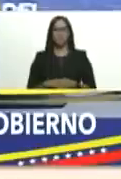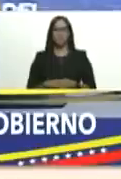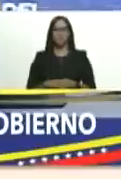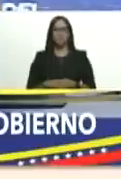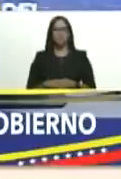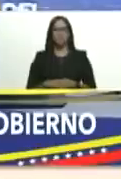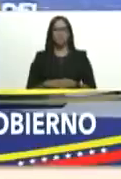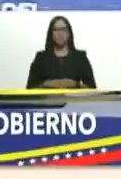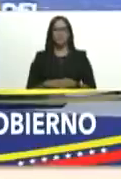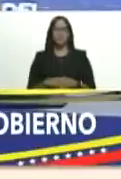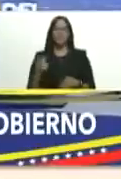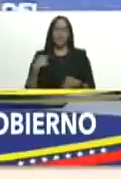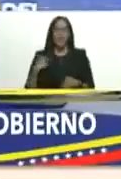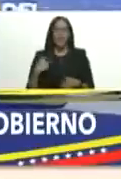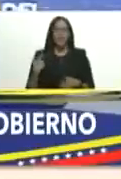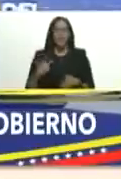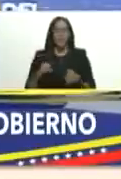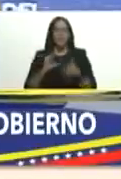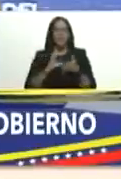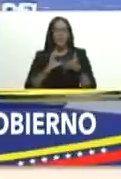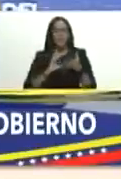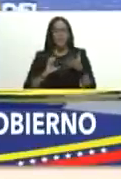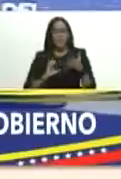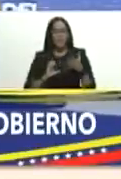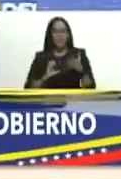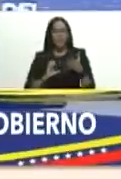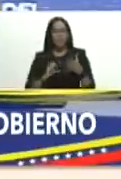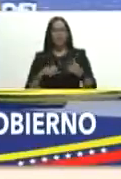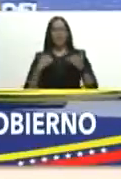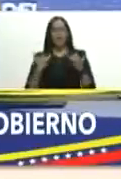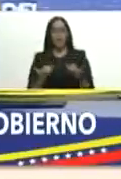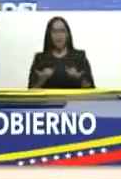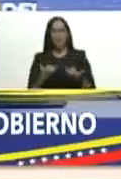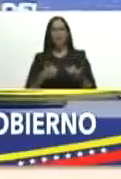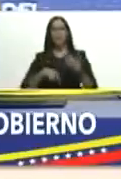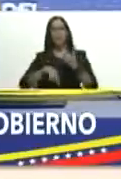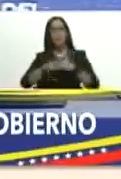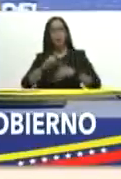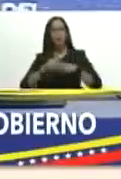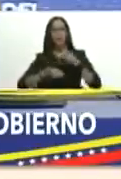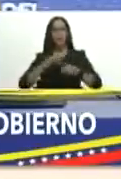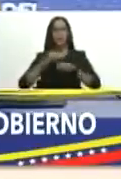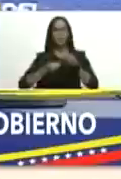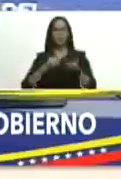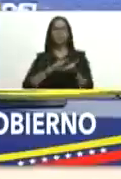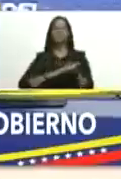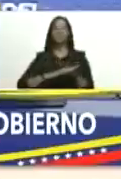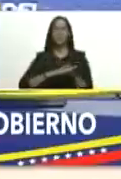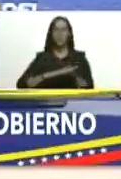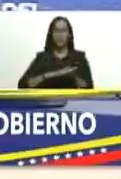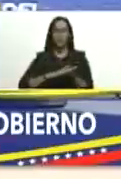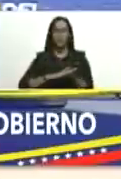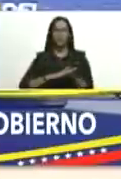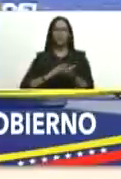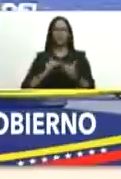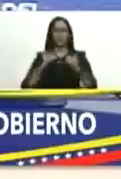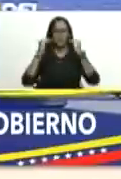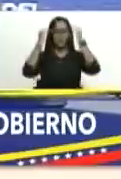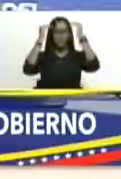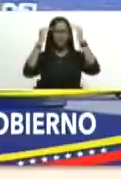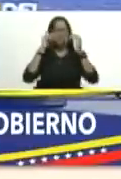Ah, tenemos la herramienta. Ahora vamos a crear la solución, la capacidad de